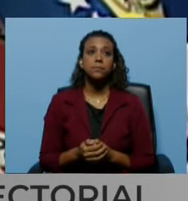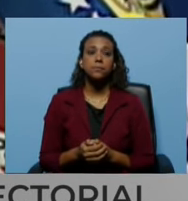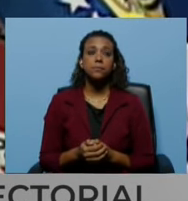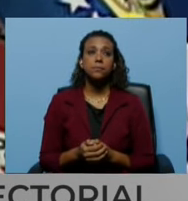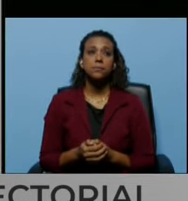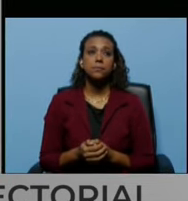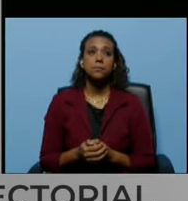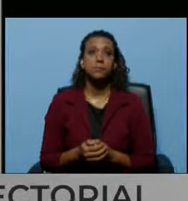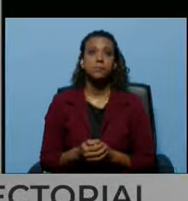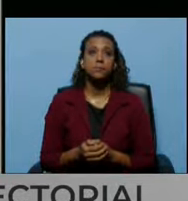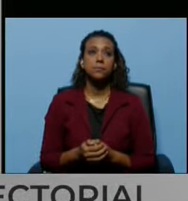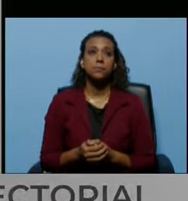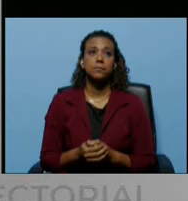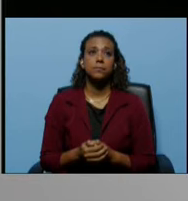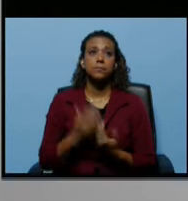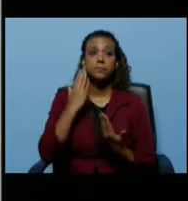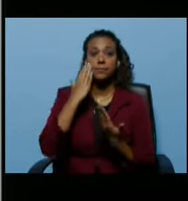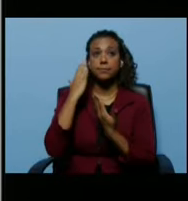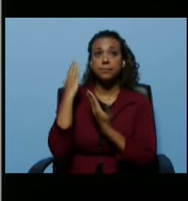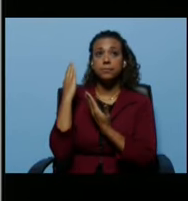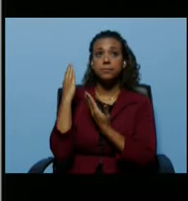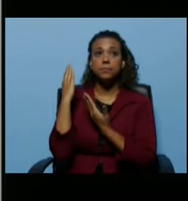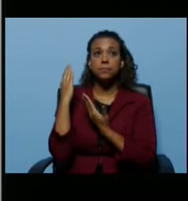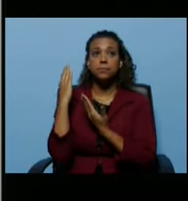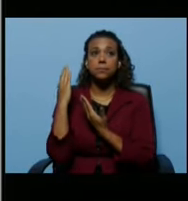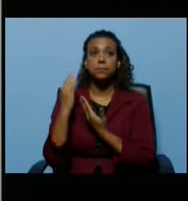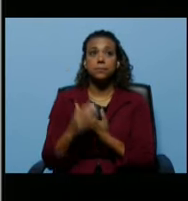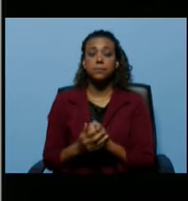Ahí está el señor Jan Darmozal, pásela.